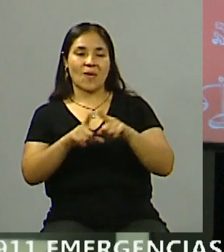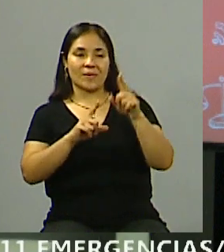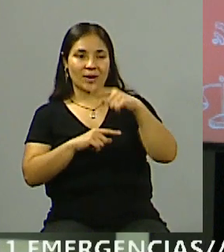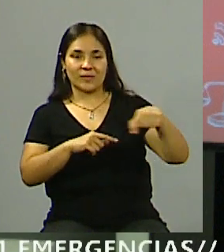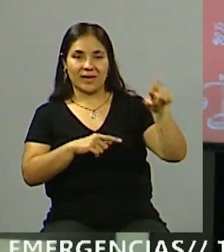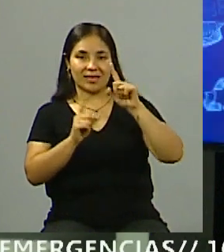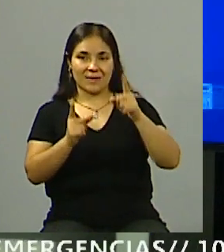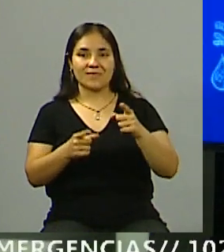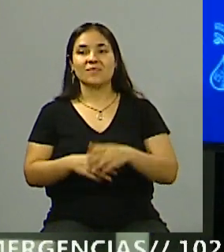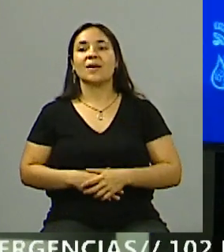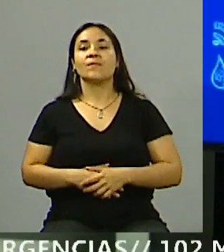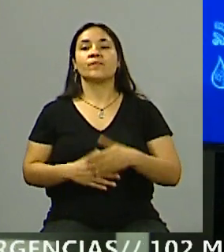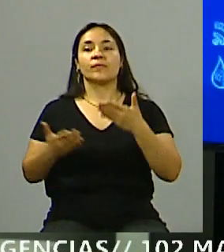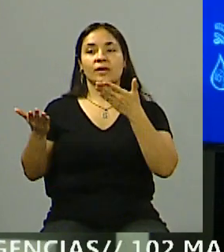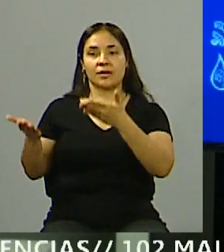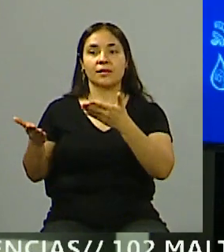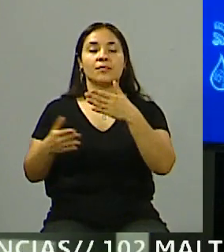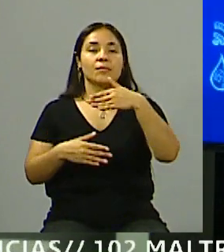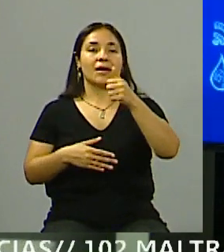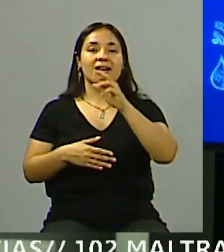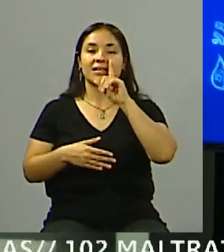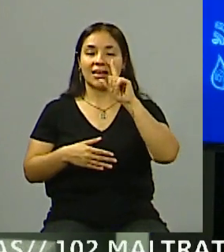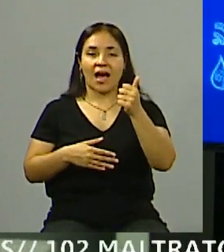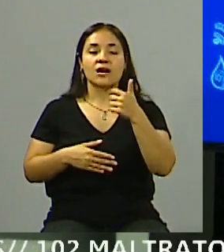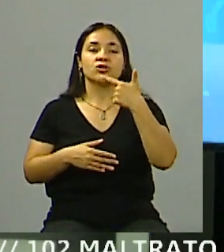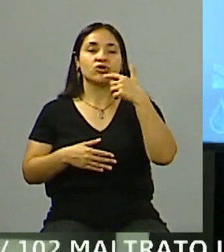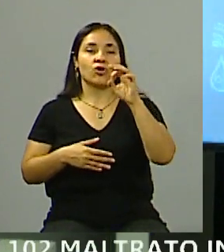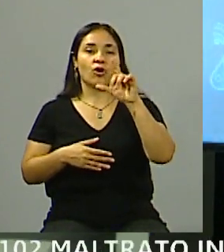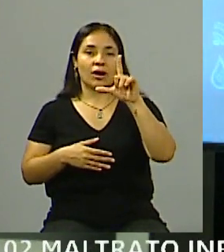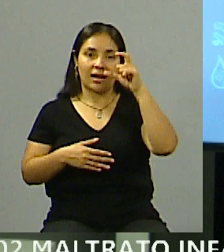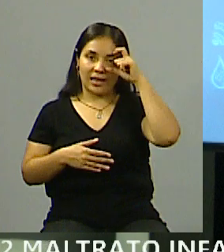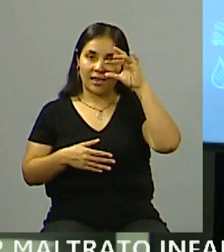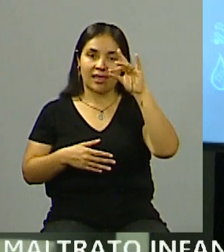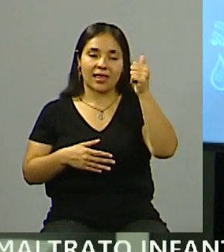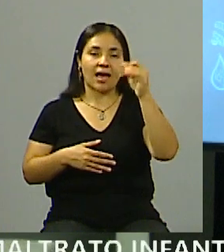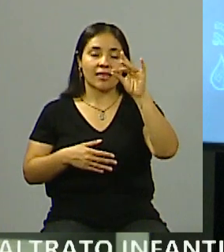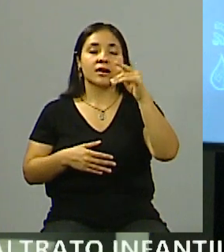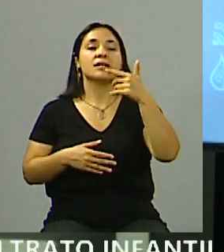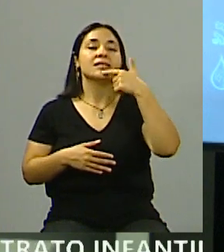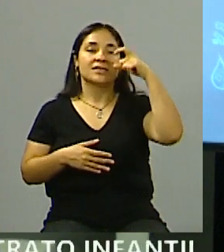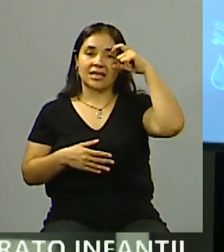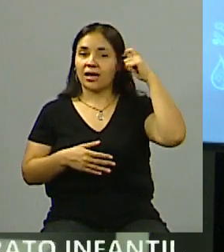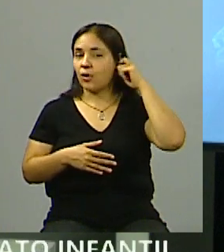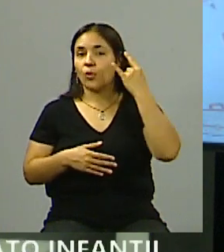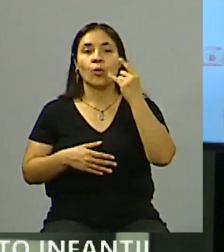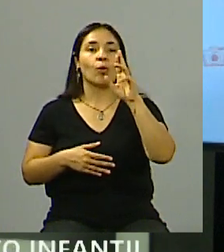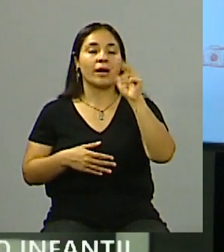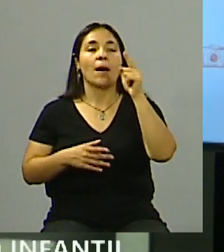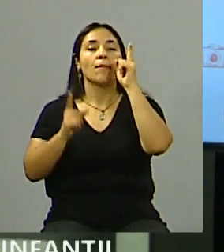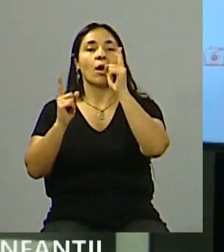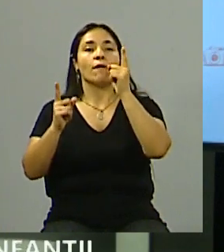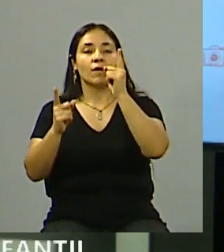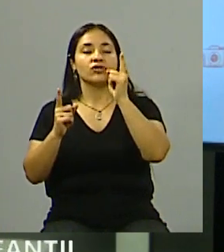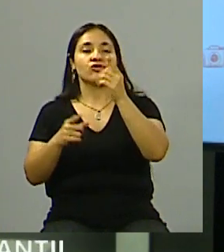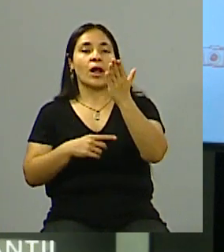Hasta luego. Bueno, ahí pasaba María Soledad Segura. Ella es profesora de la Universidad Nacional de